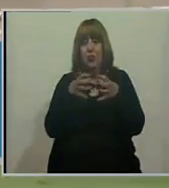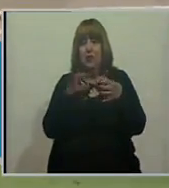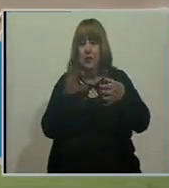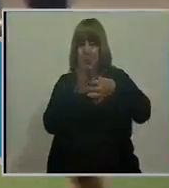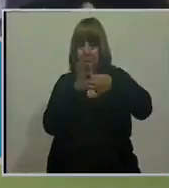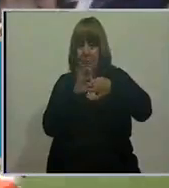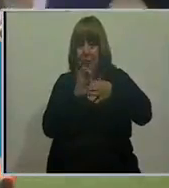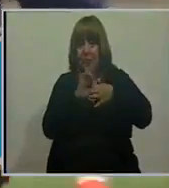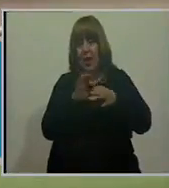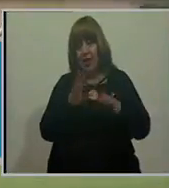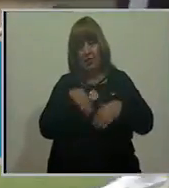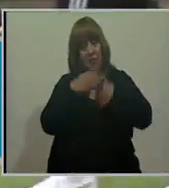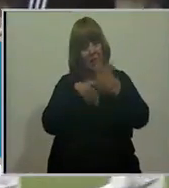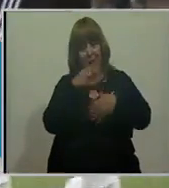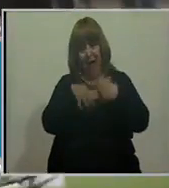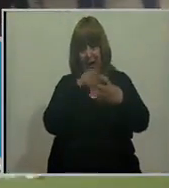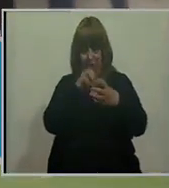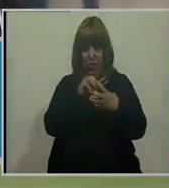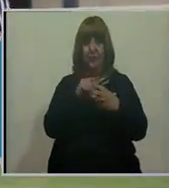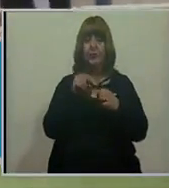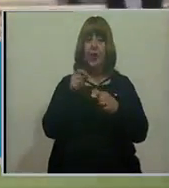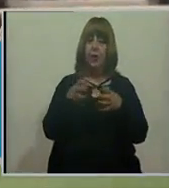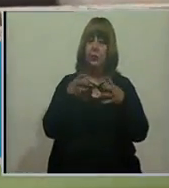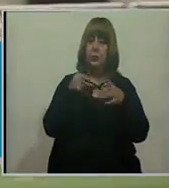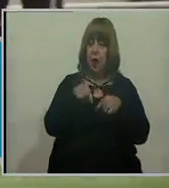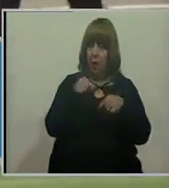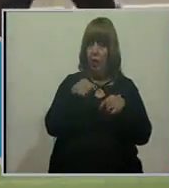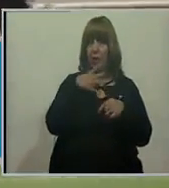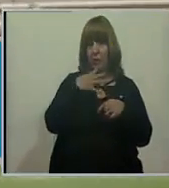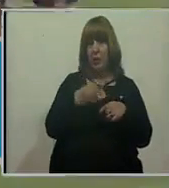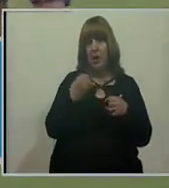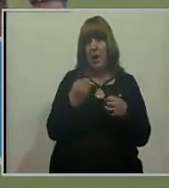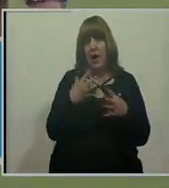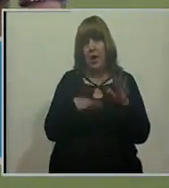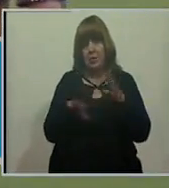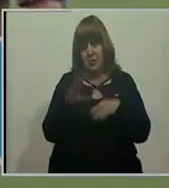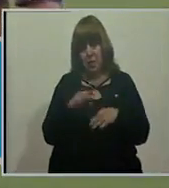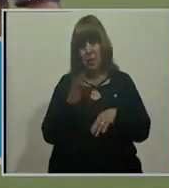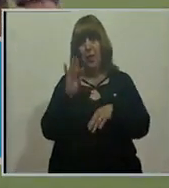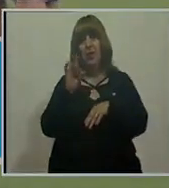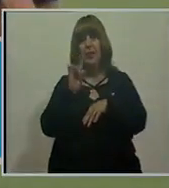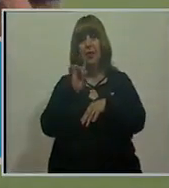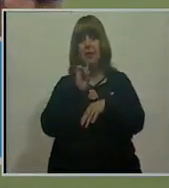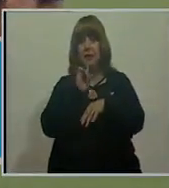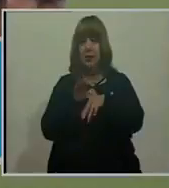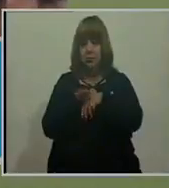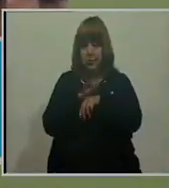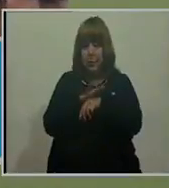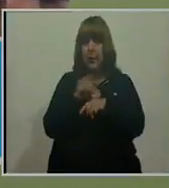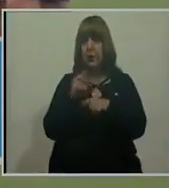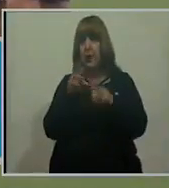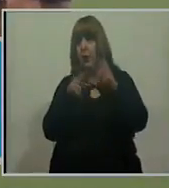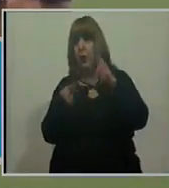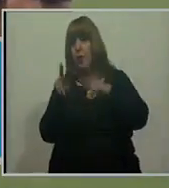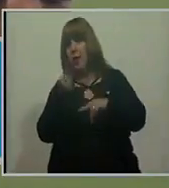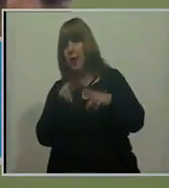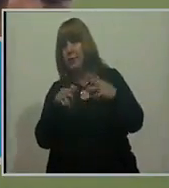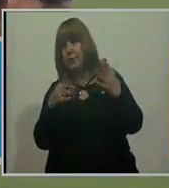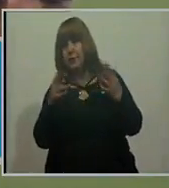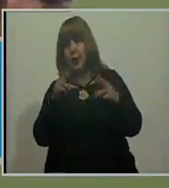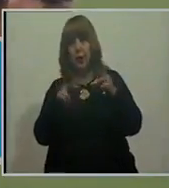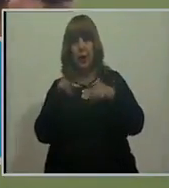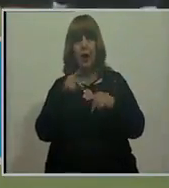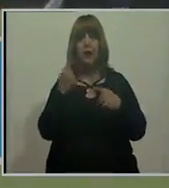70. Lo cierto es que ahora la selección busca rival. Lo decía hace un ratito Ricardo, se ofreció hasta Sacachispa para ir a jugar contra la